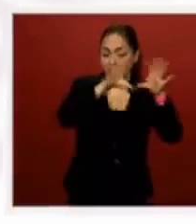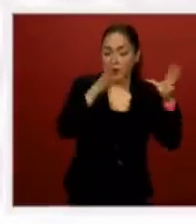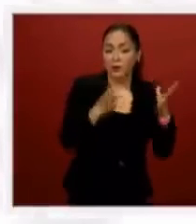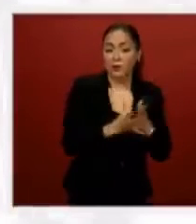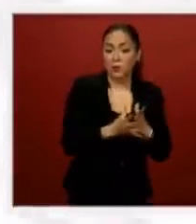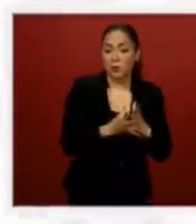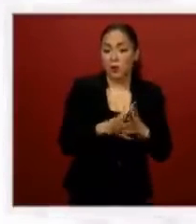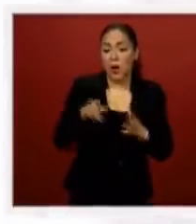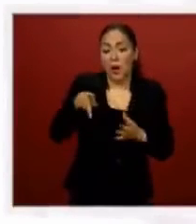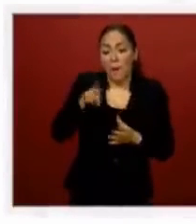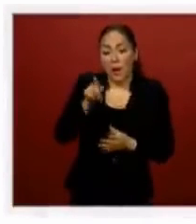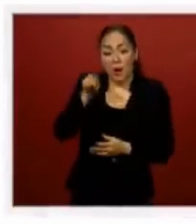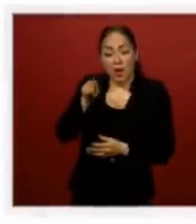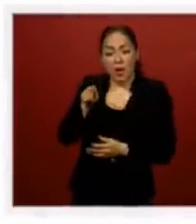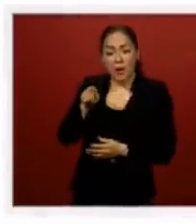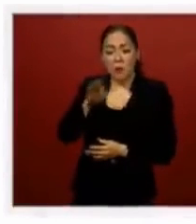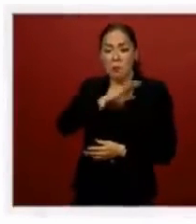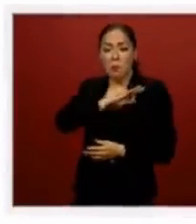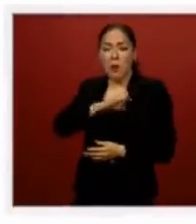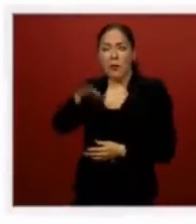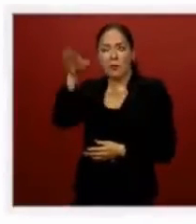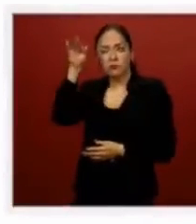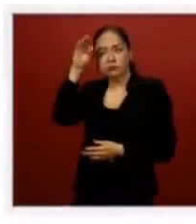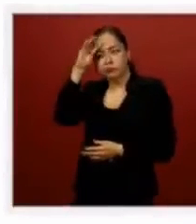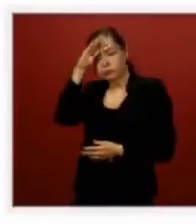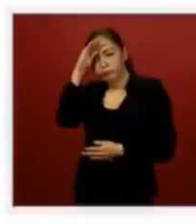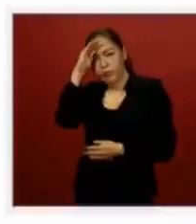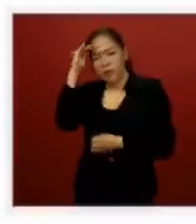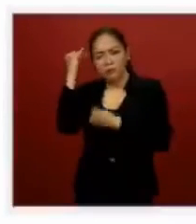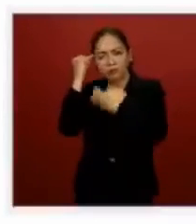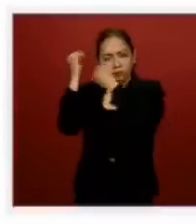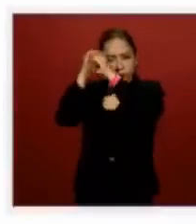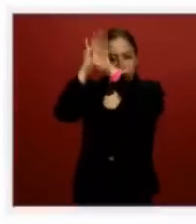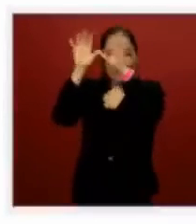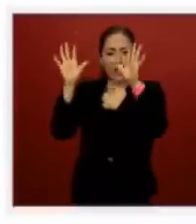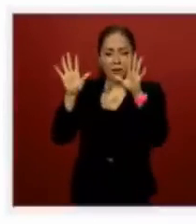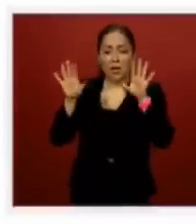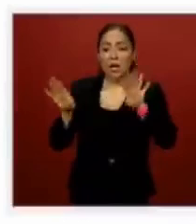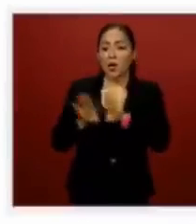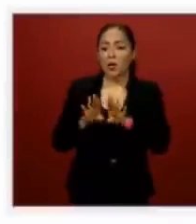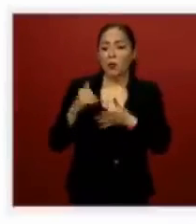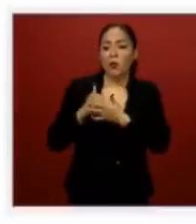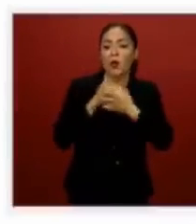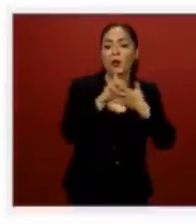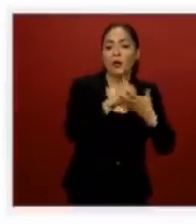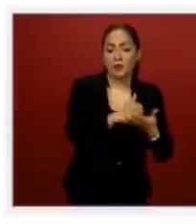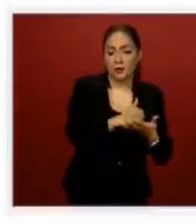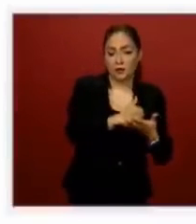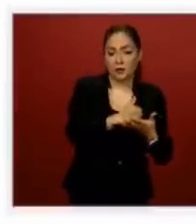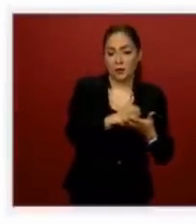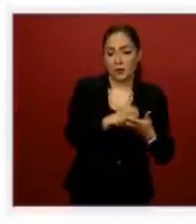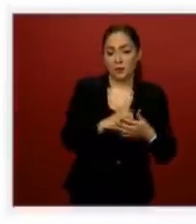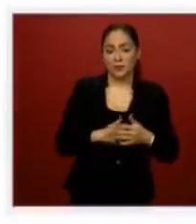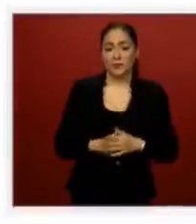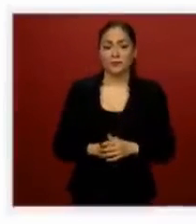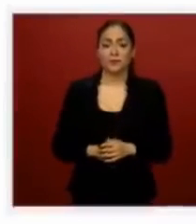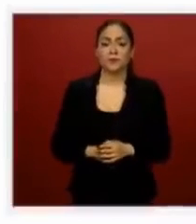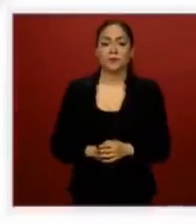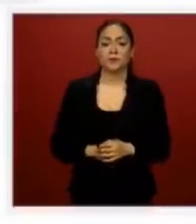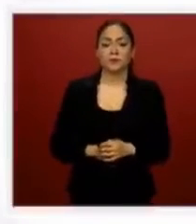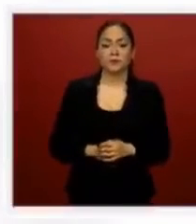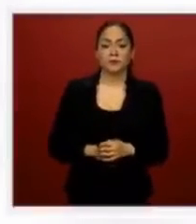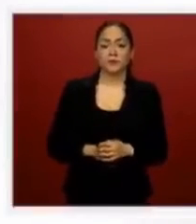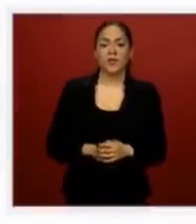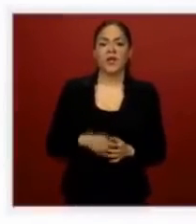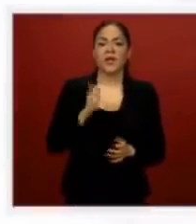cosas que nos ayuden a resolver este problema. ¿Cómo se entiende la sostenibilidad? Es una primera aproximación. Es